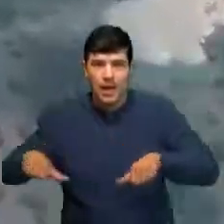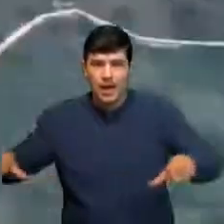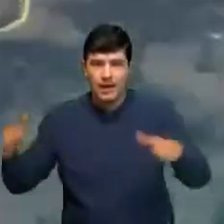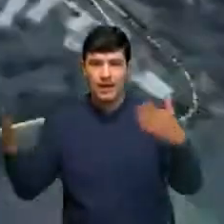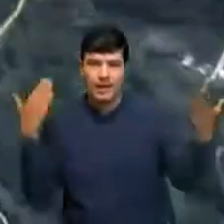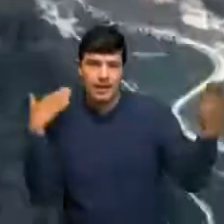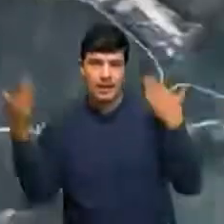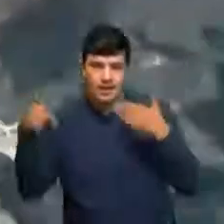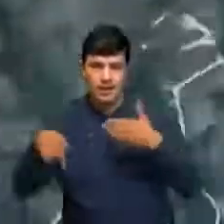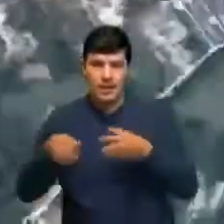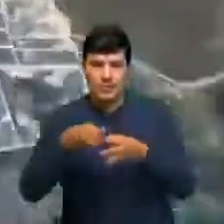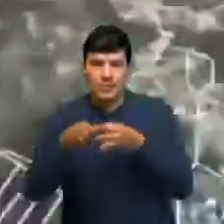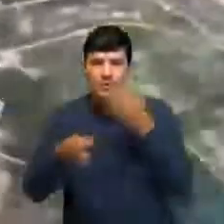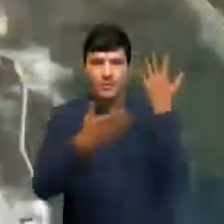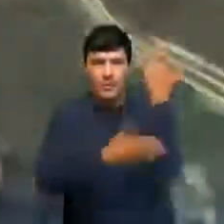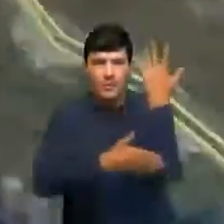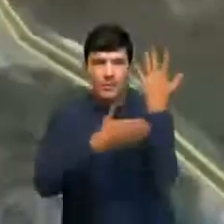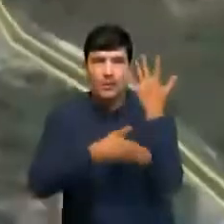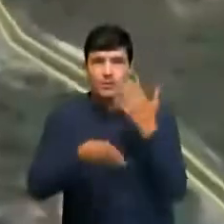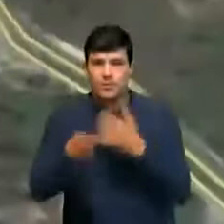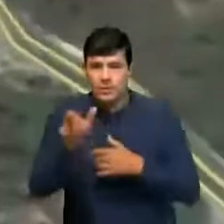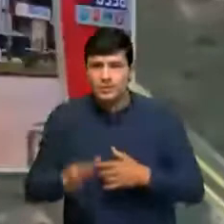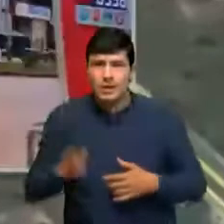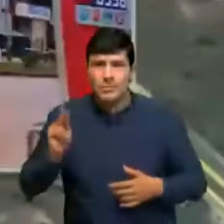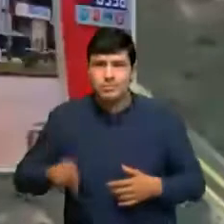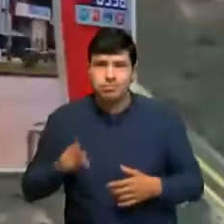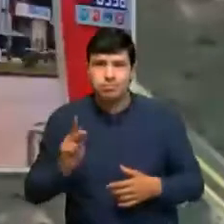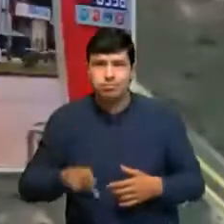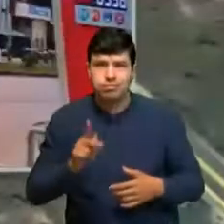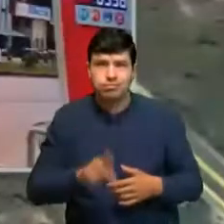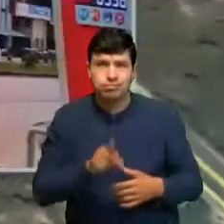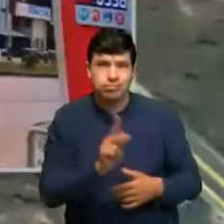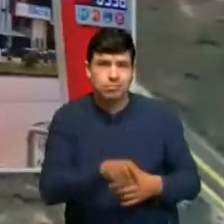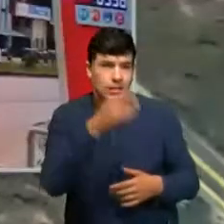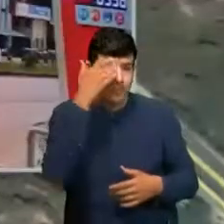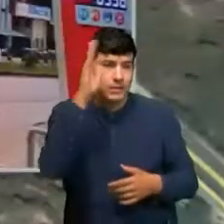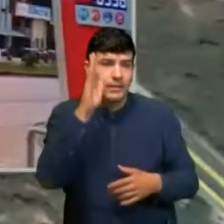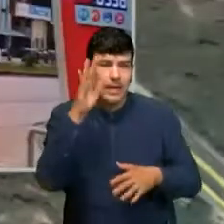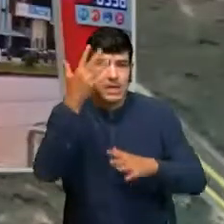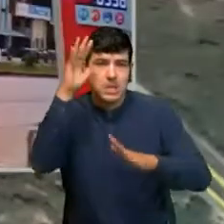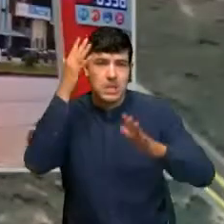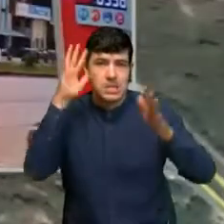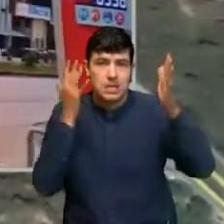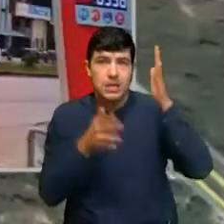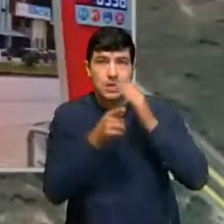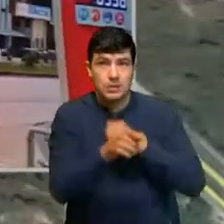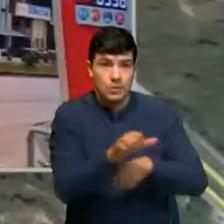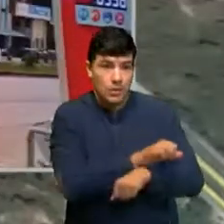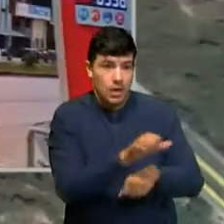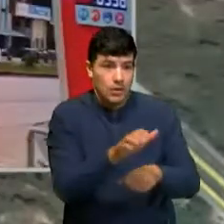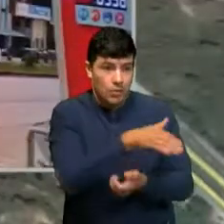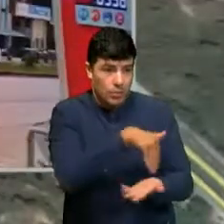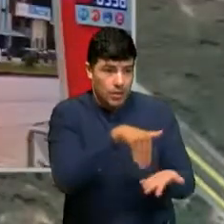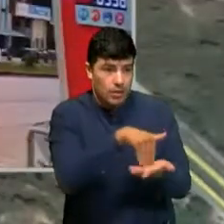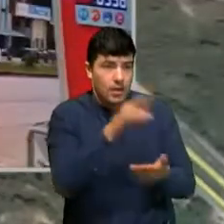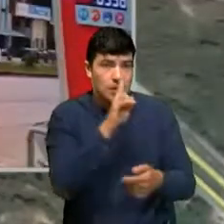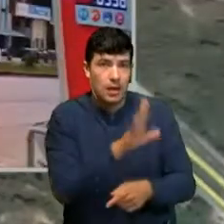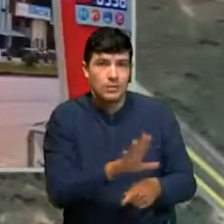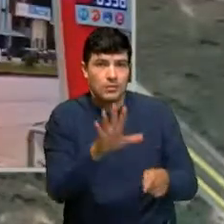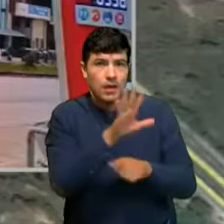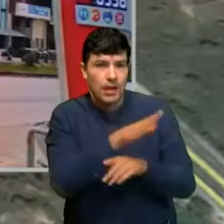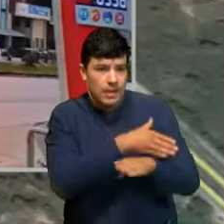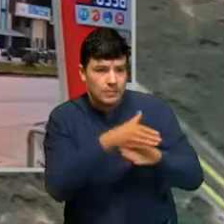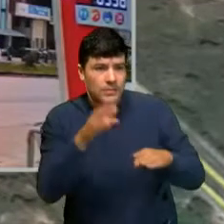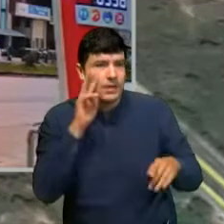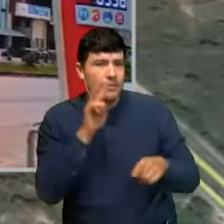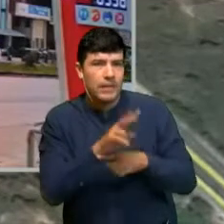de Lebrija, a quien hicieron caminar con rumbo desconocido por el monte. El vehículo de la Unidad Nacional de Protección fue visto después